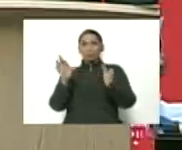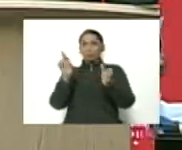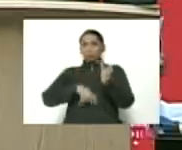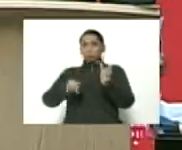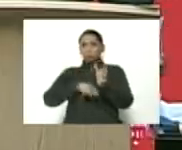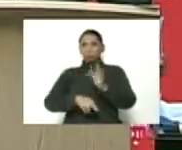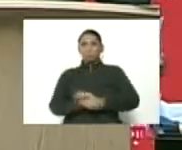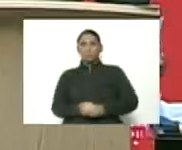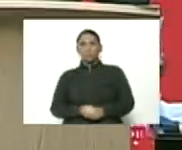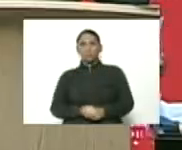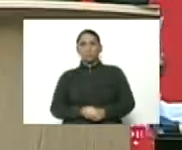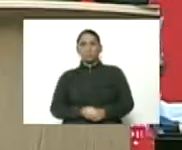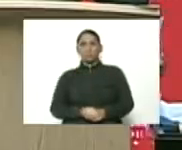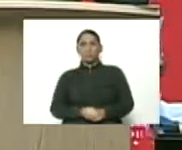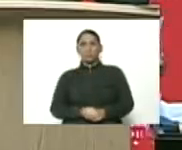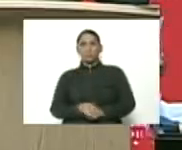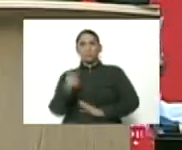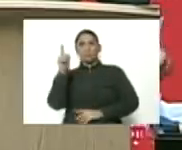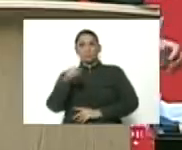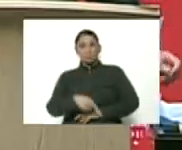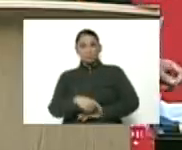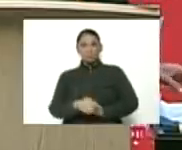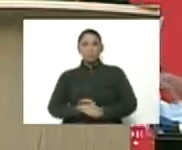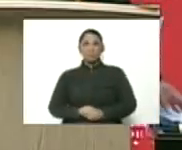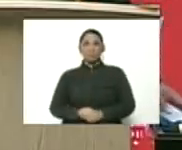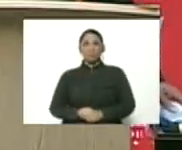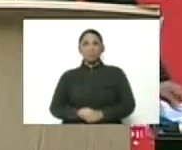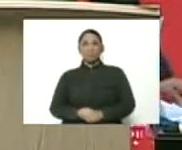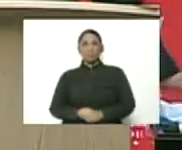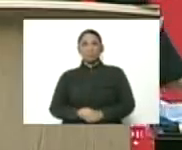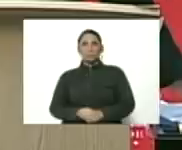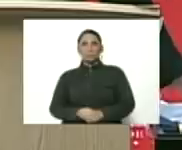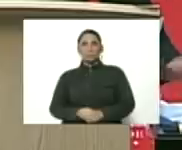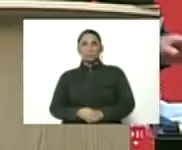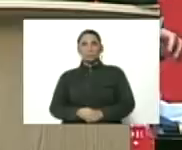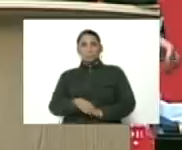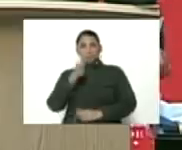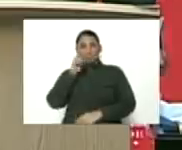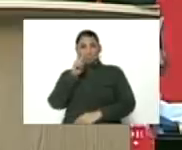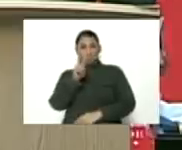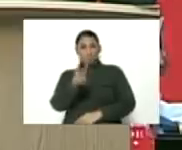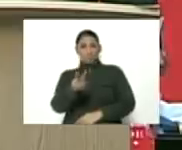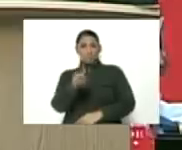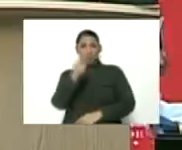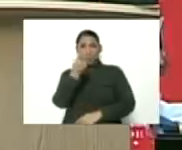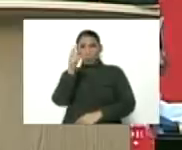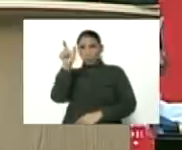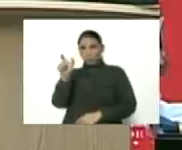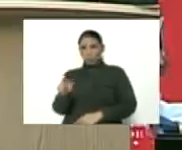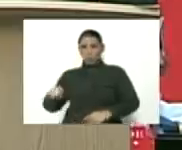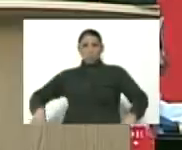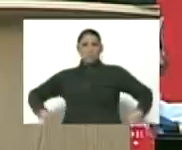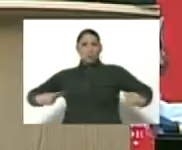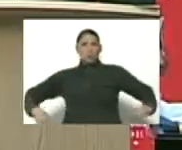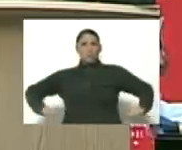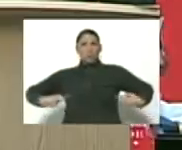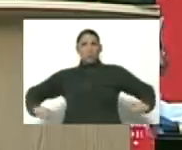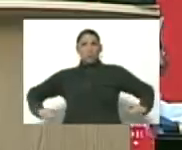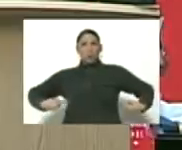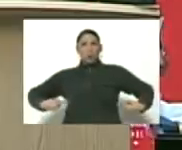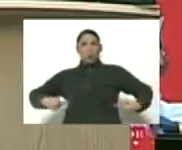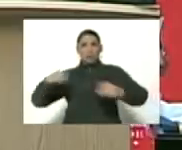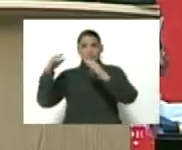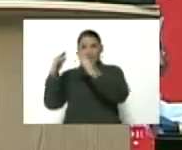distintas oportunidades. También refiere haber visto a una persona de silla de ruedas en el terreno, en la